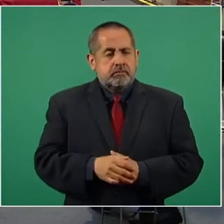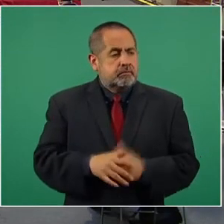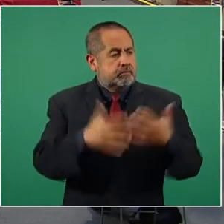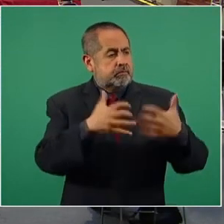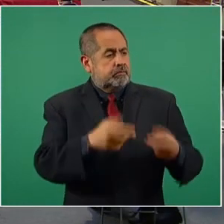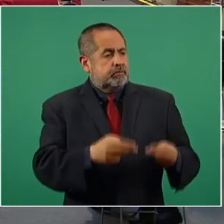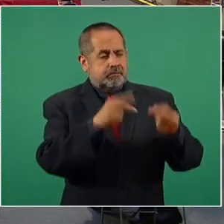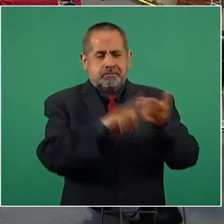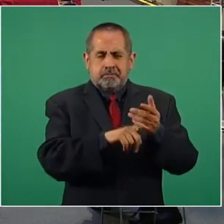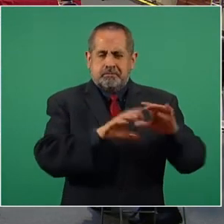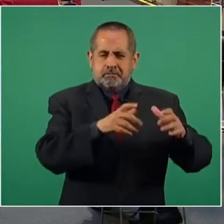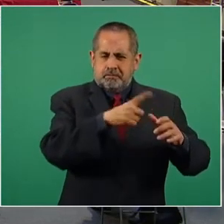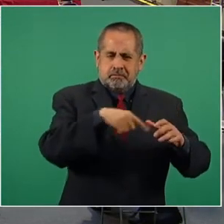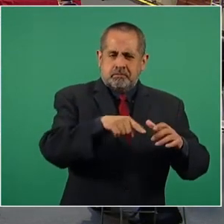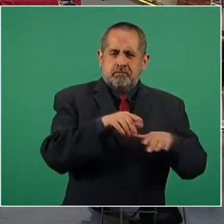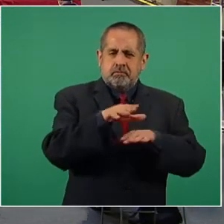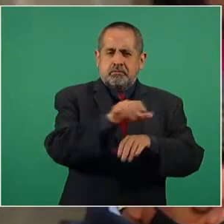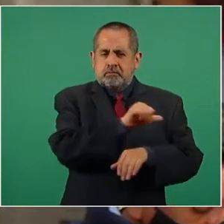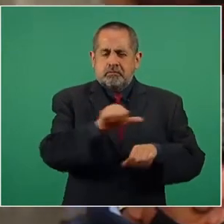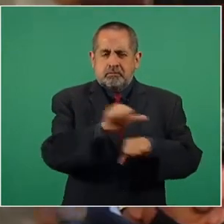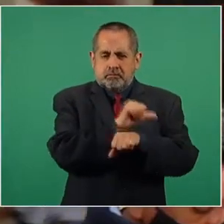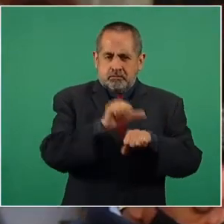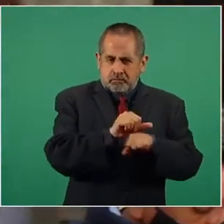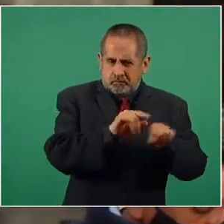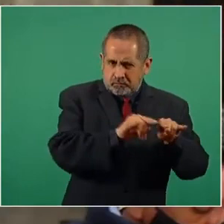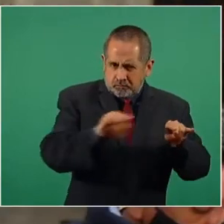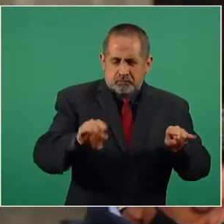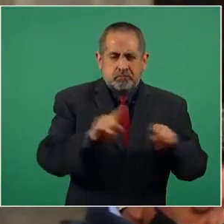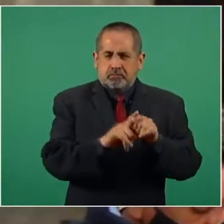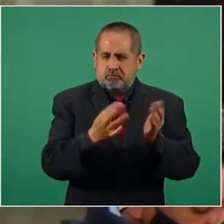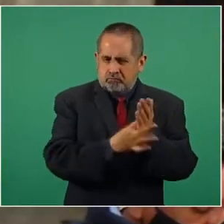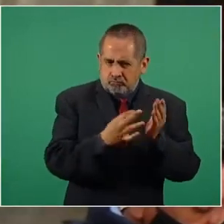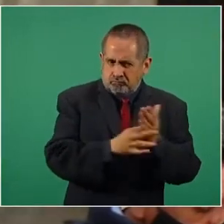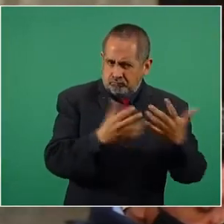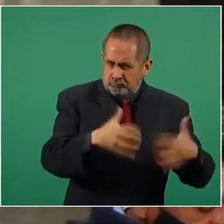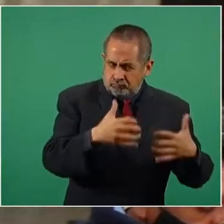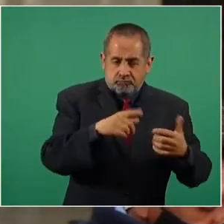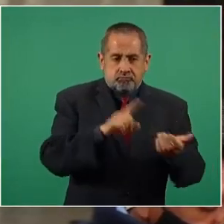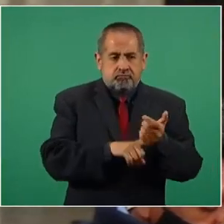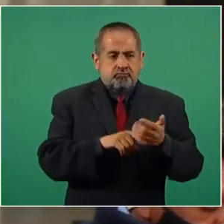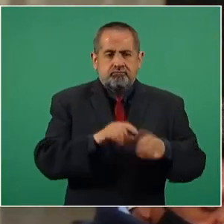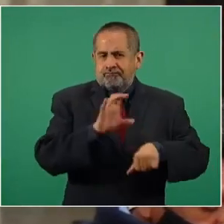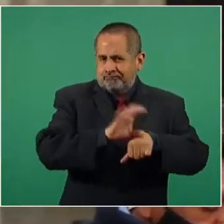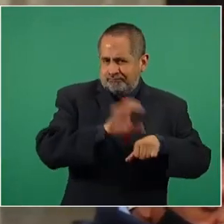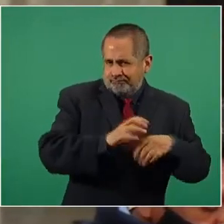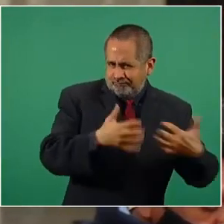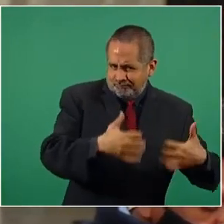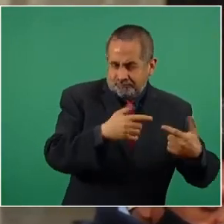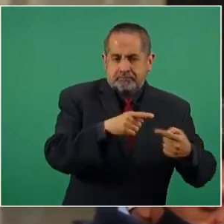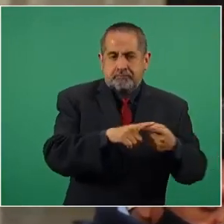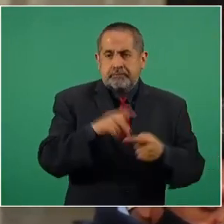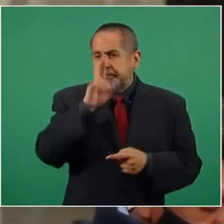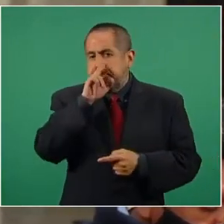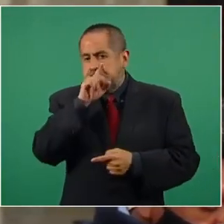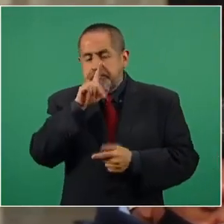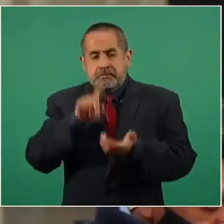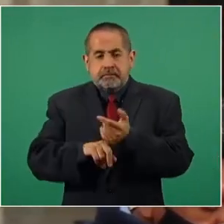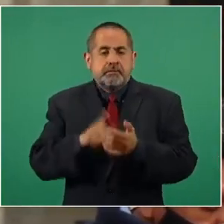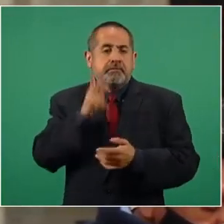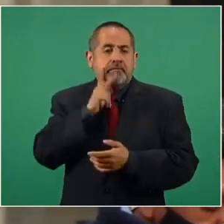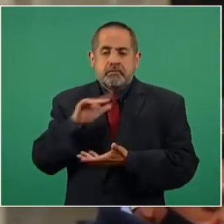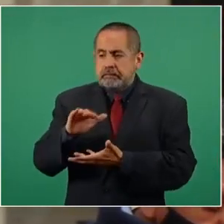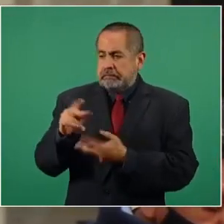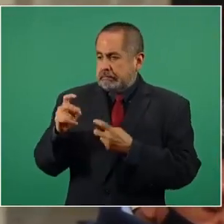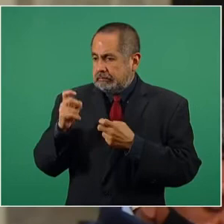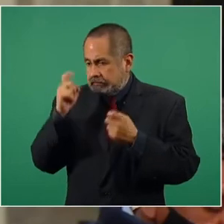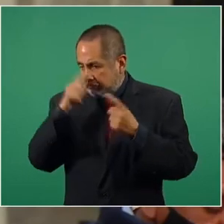empresarios, sobre todo el sector automotriz, acerero, también cementeros, están muy preocupados por esta crisis del petróleo,